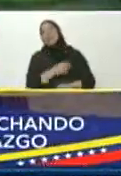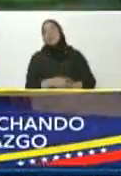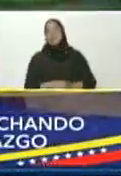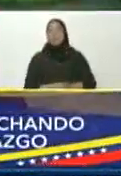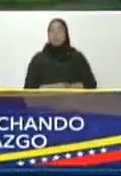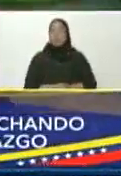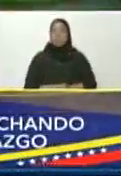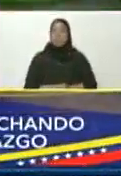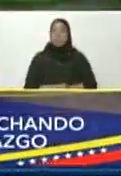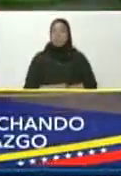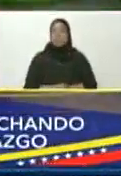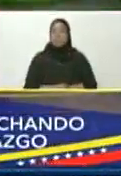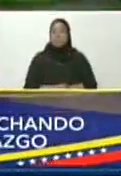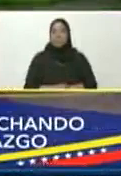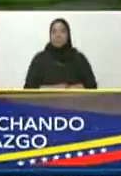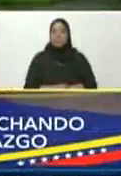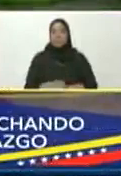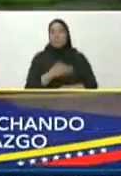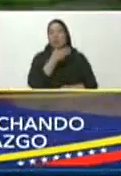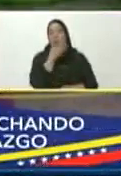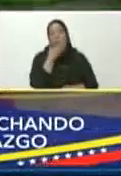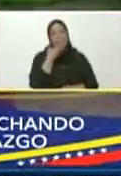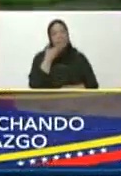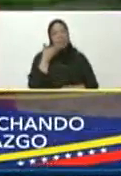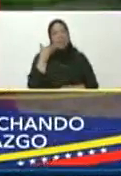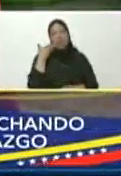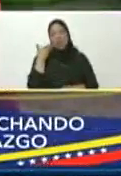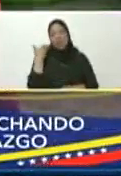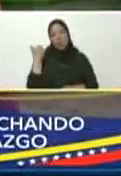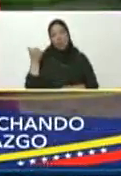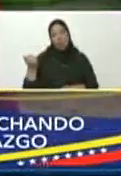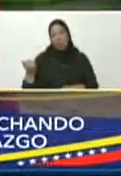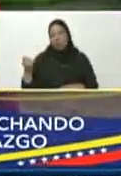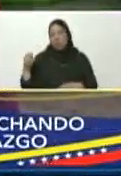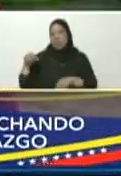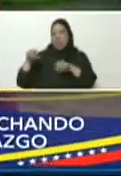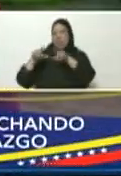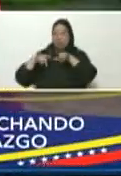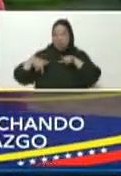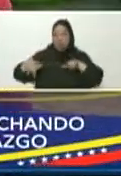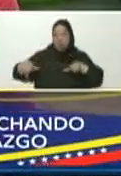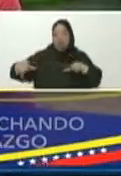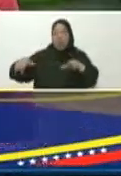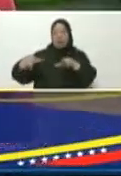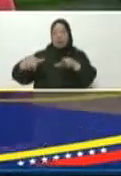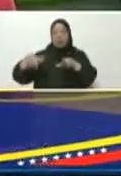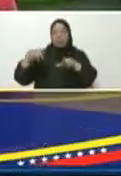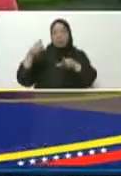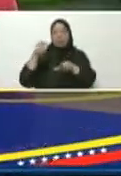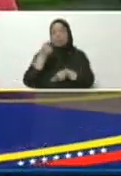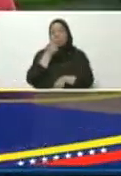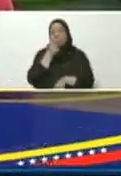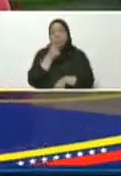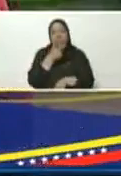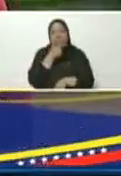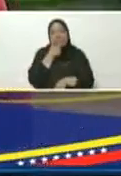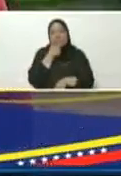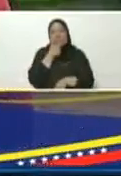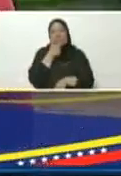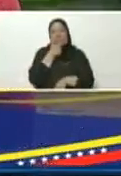presidente. Y no podía ser mejor el escenario que este tan querido, tan